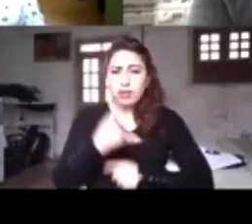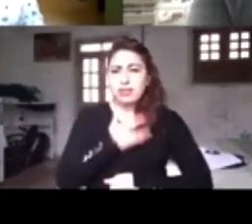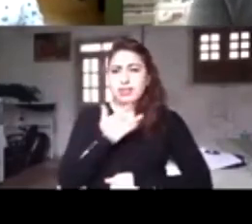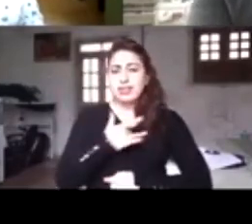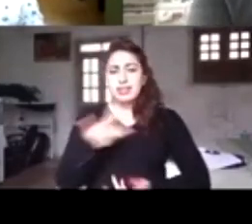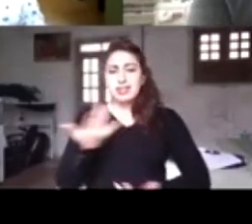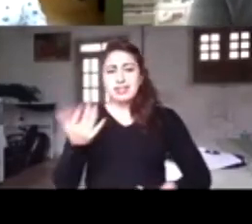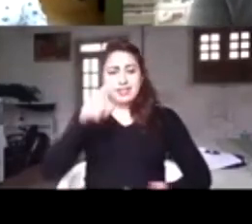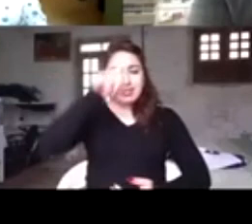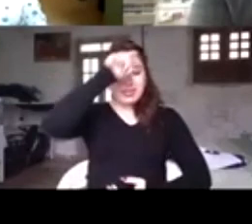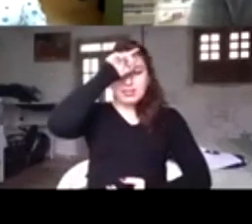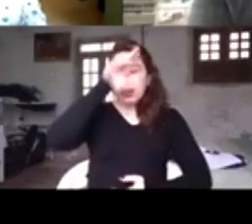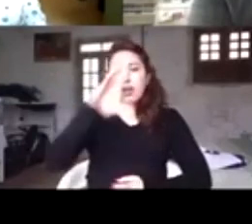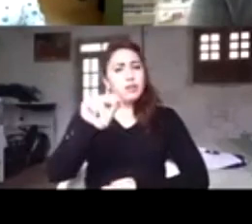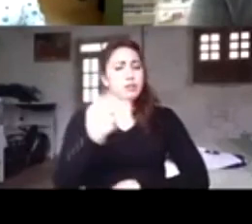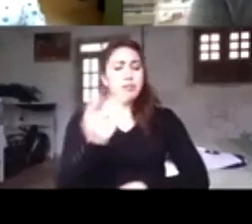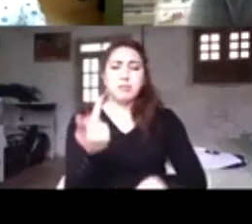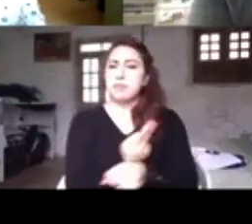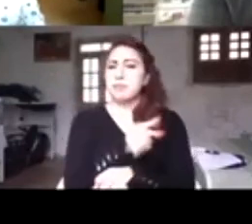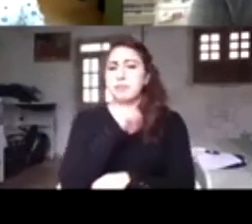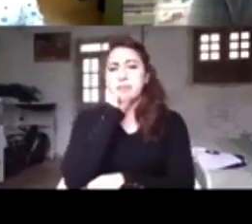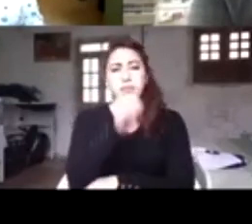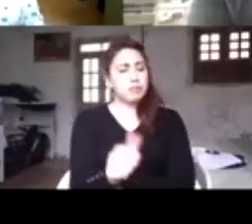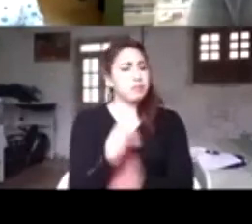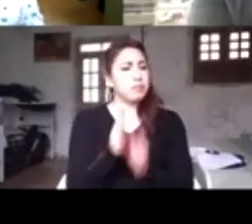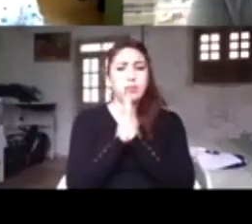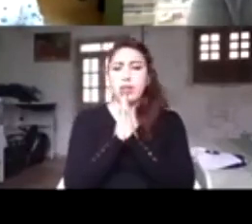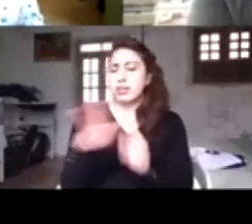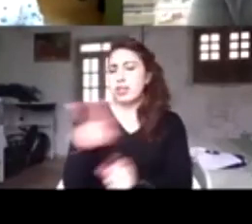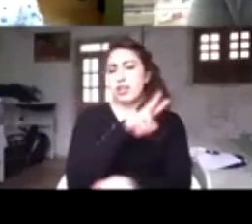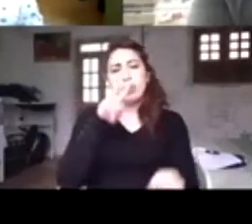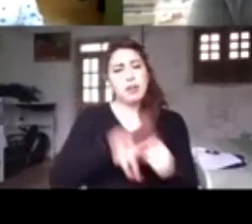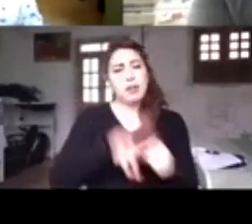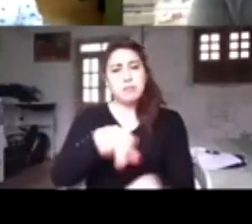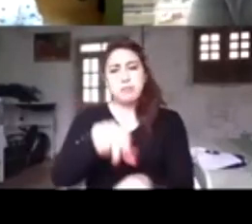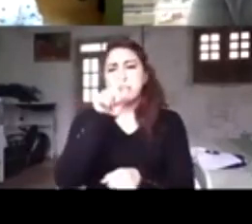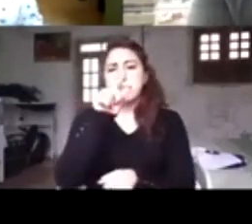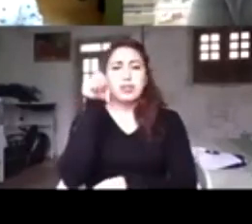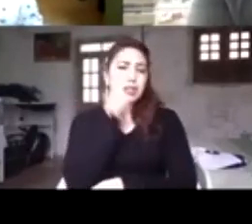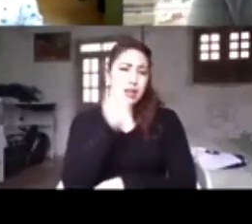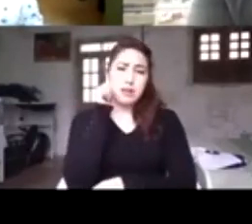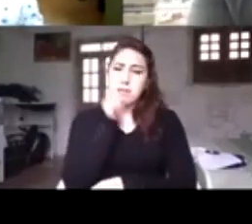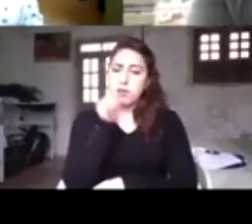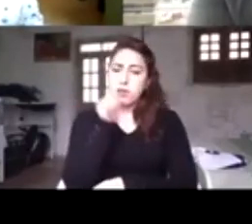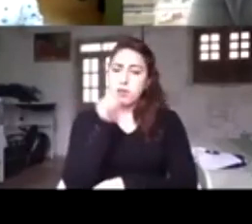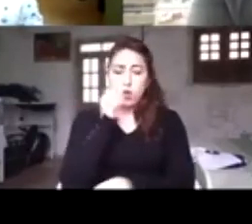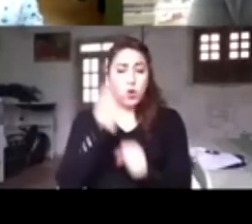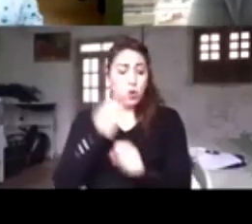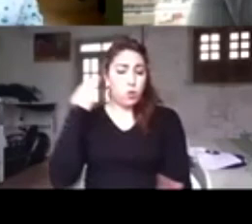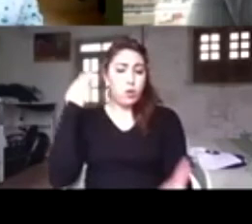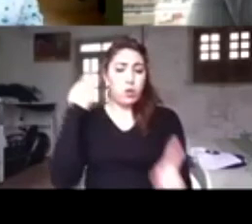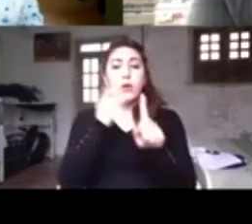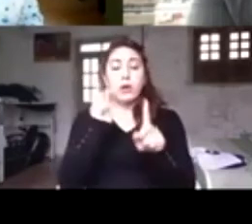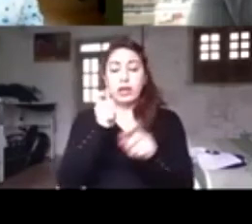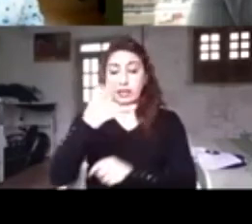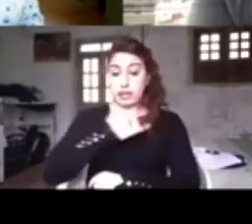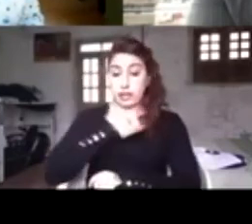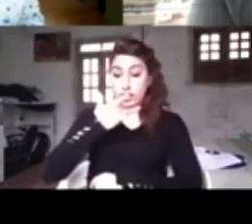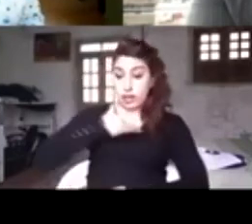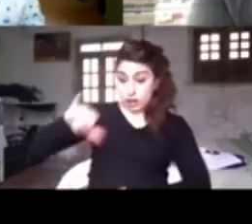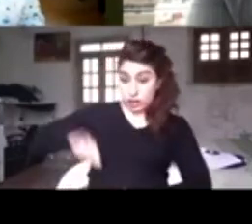se preocupen, todos, es muy natural y siempre pasa lo mismo. El objetivo ahorita es ese, que ustedes se interesen, que